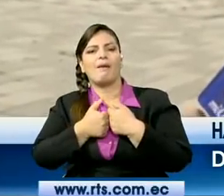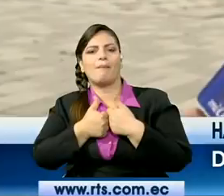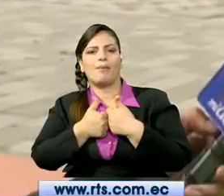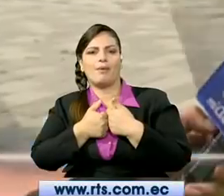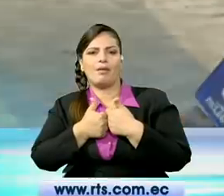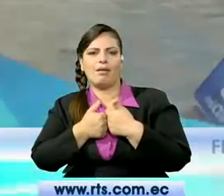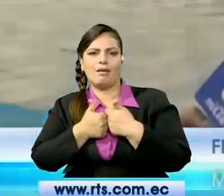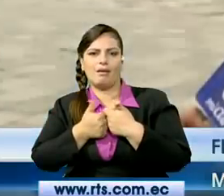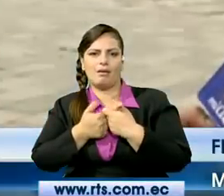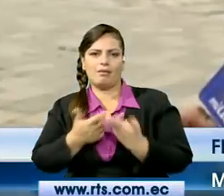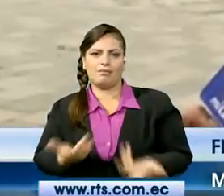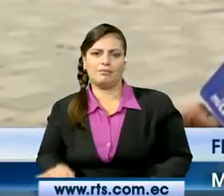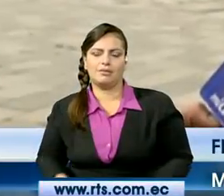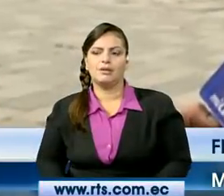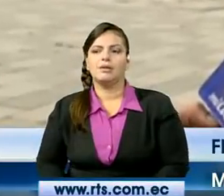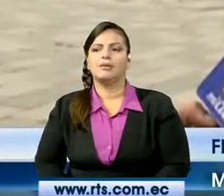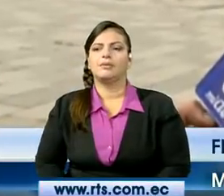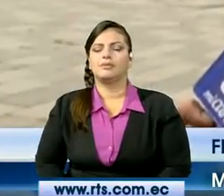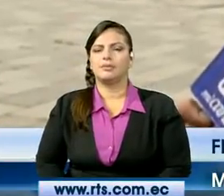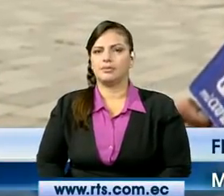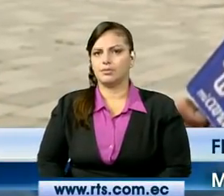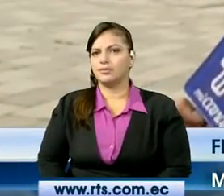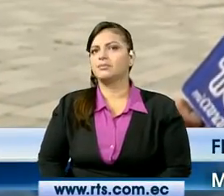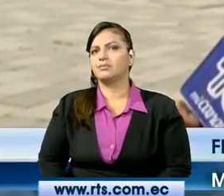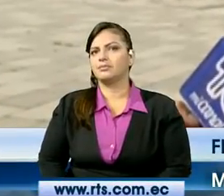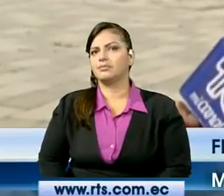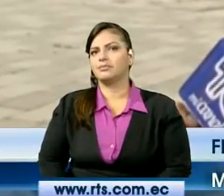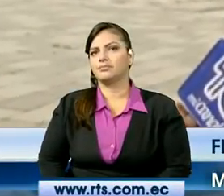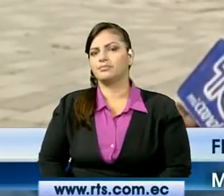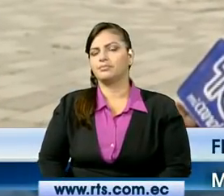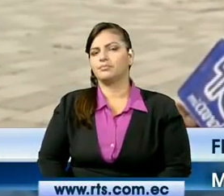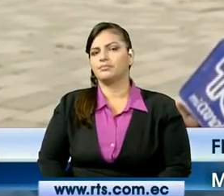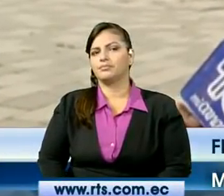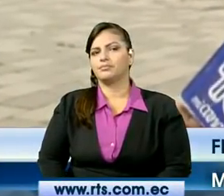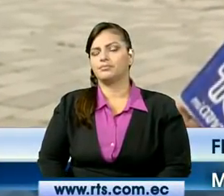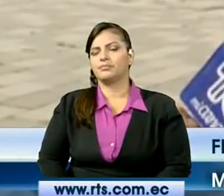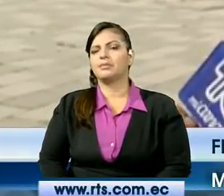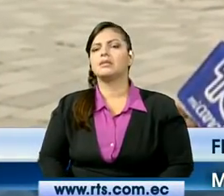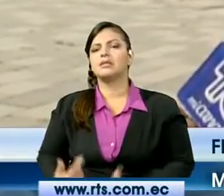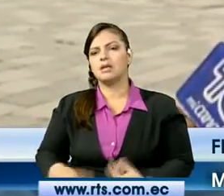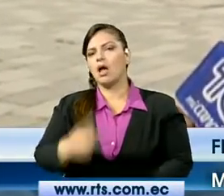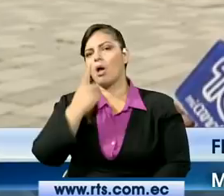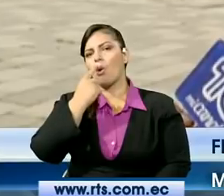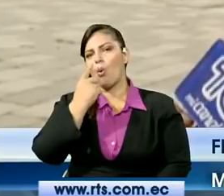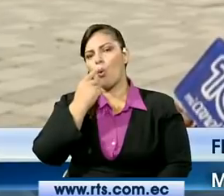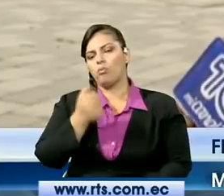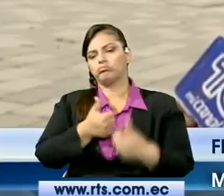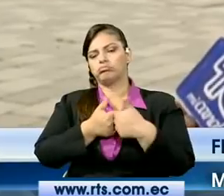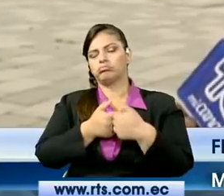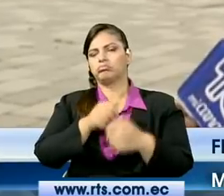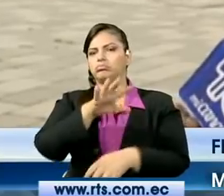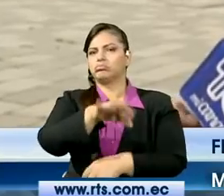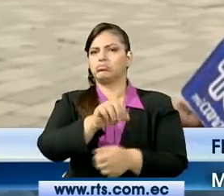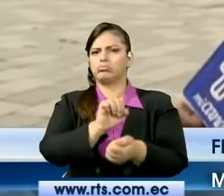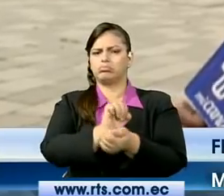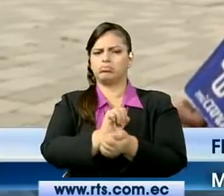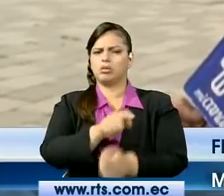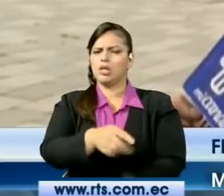sentimentalmente la persona prendida con la víctima, con la Oxisa. Es una persona joven,